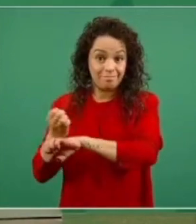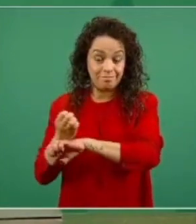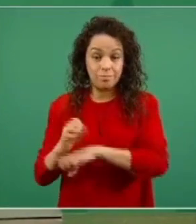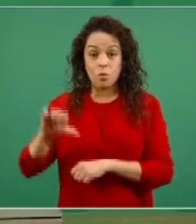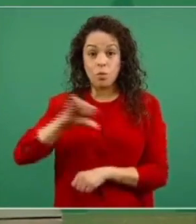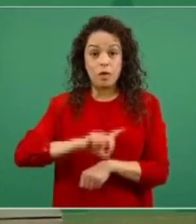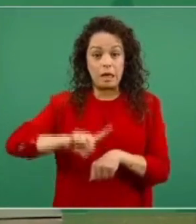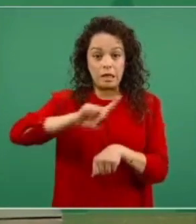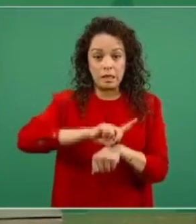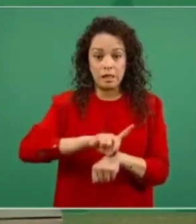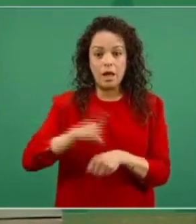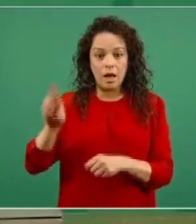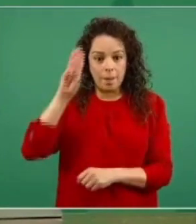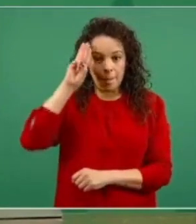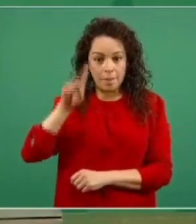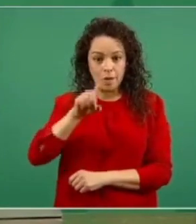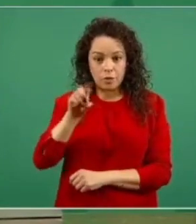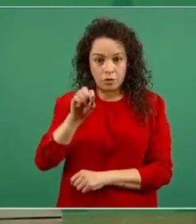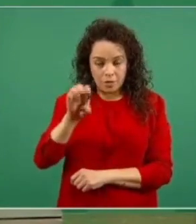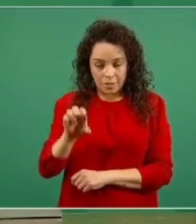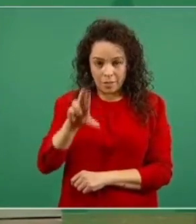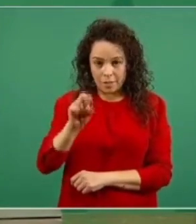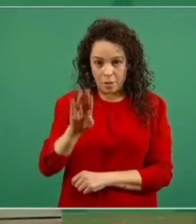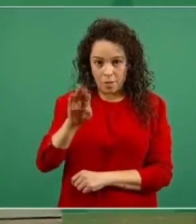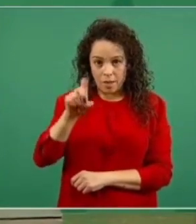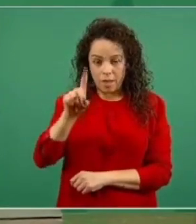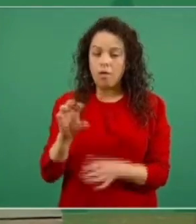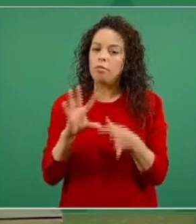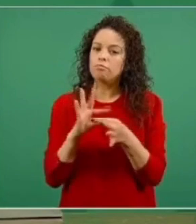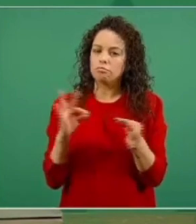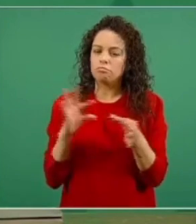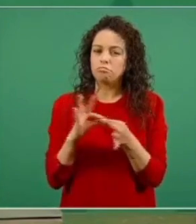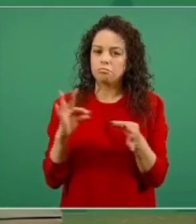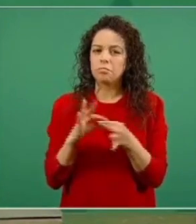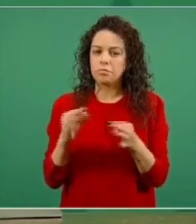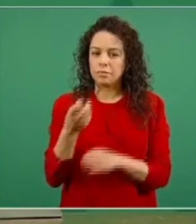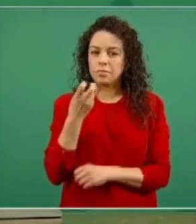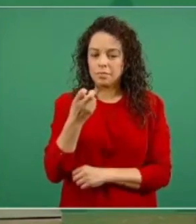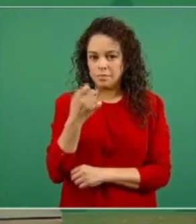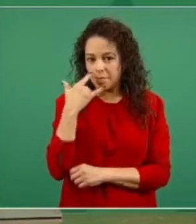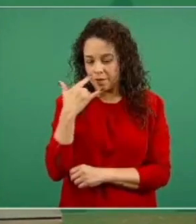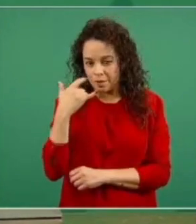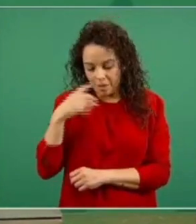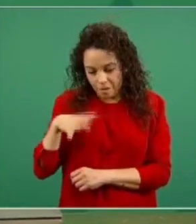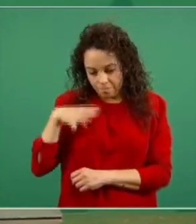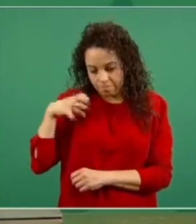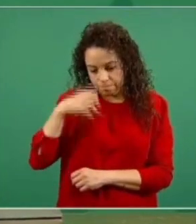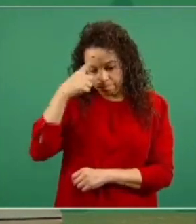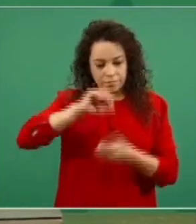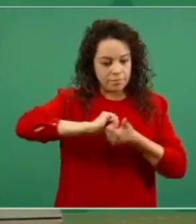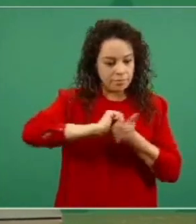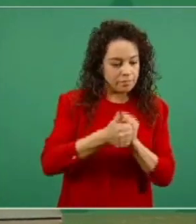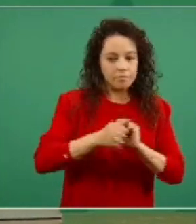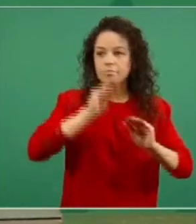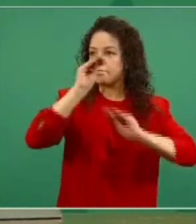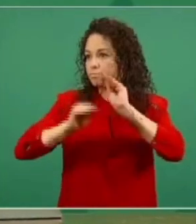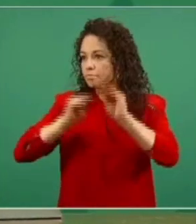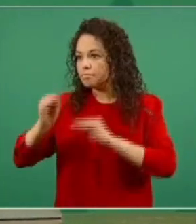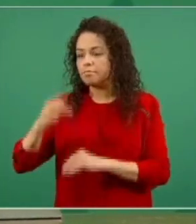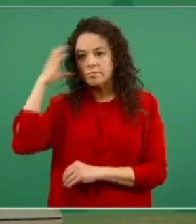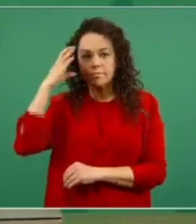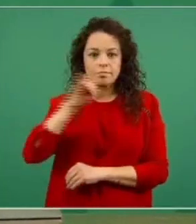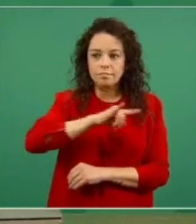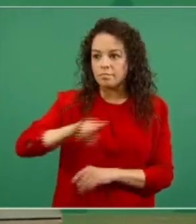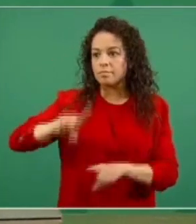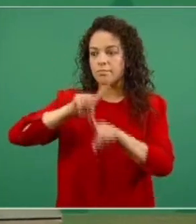día de hoy el maestro Zoé Robledo nos comentará y nos platicará de este esfuerzo de expansión de capacidad hospitalaria en